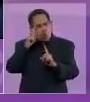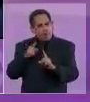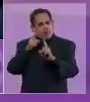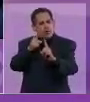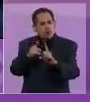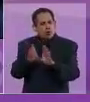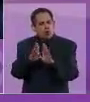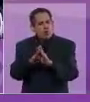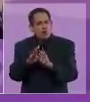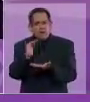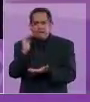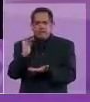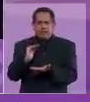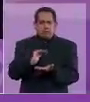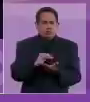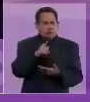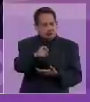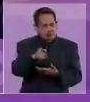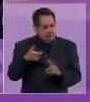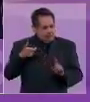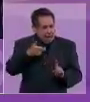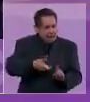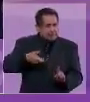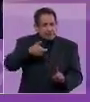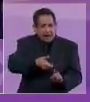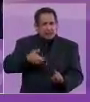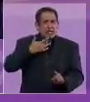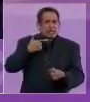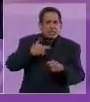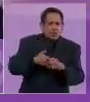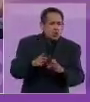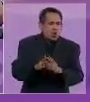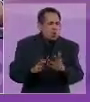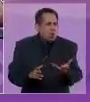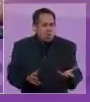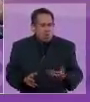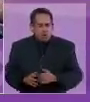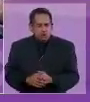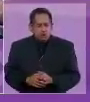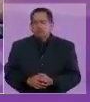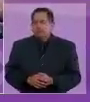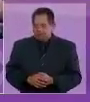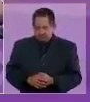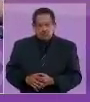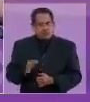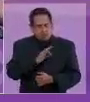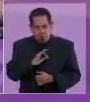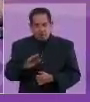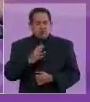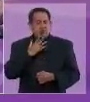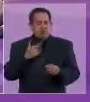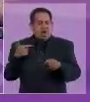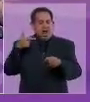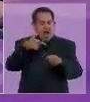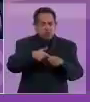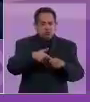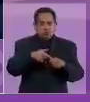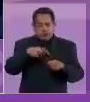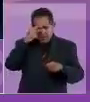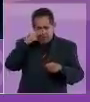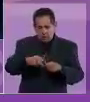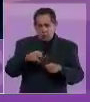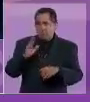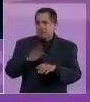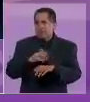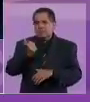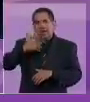reducir emisiones si subvencionamos gasolinas? Se puede lograr. La gasolina en México es más cara